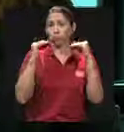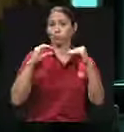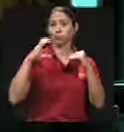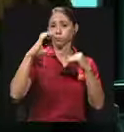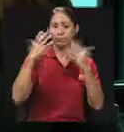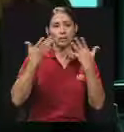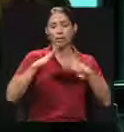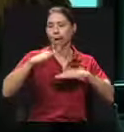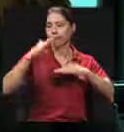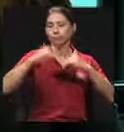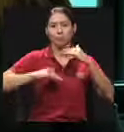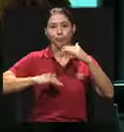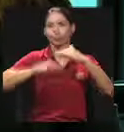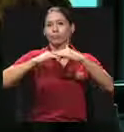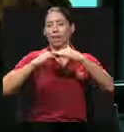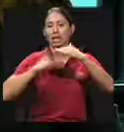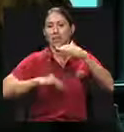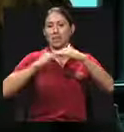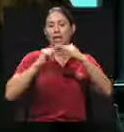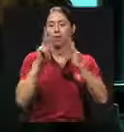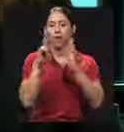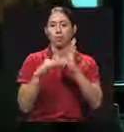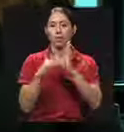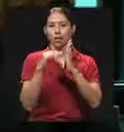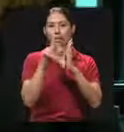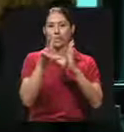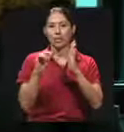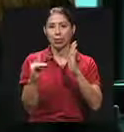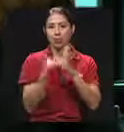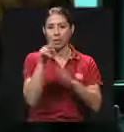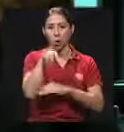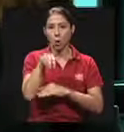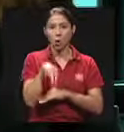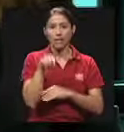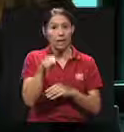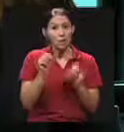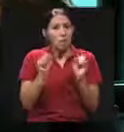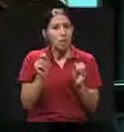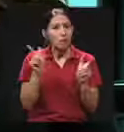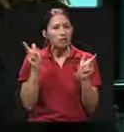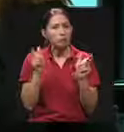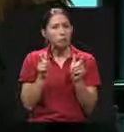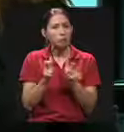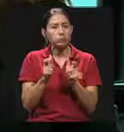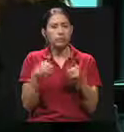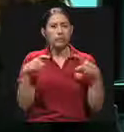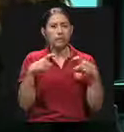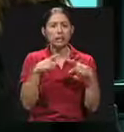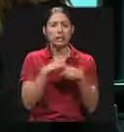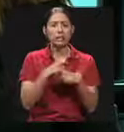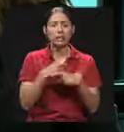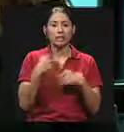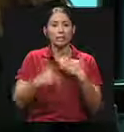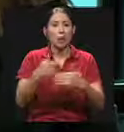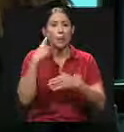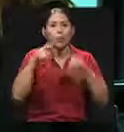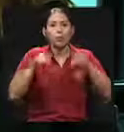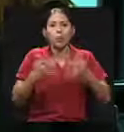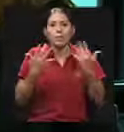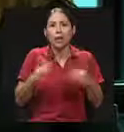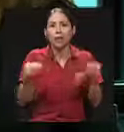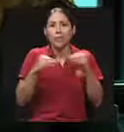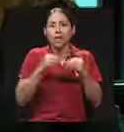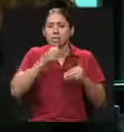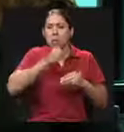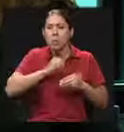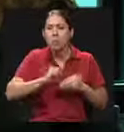El límite ahora son 2.300.000 colones. Esto viene a solventar de alguna manera la crisis que se avecina en vista del envejecimiento poblacional